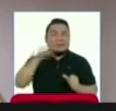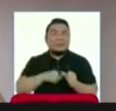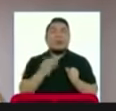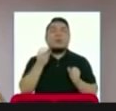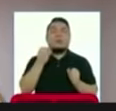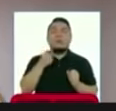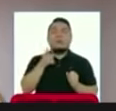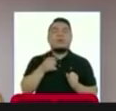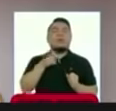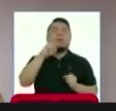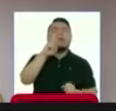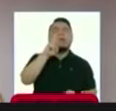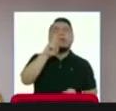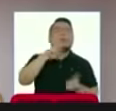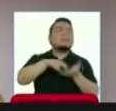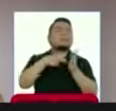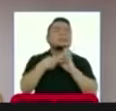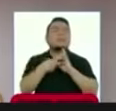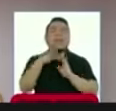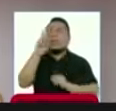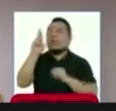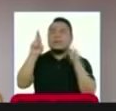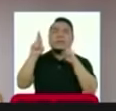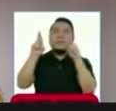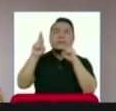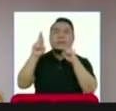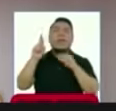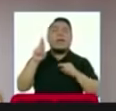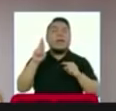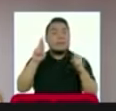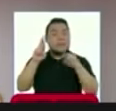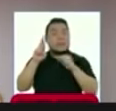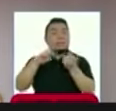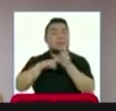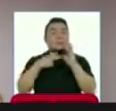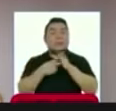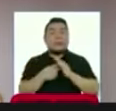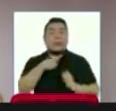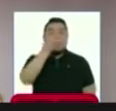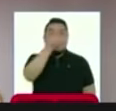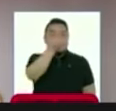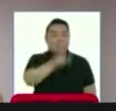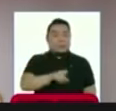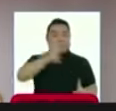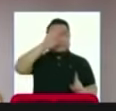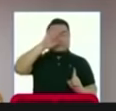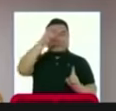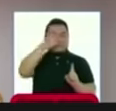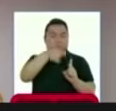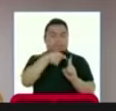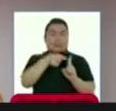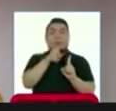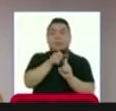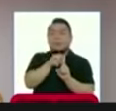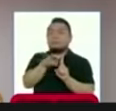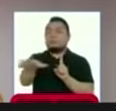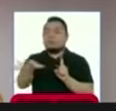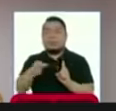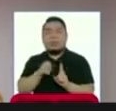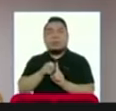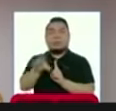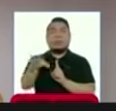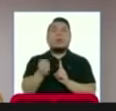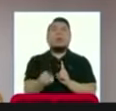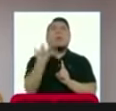del factor R? ¿Qué significa el R? El R significa, en promedio, una persona infectada a cuántos otros contagia. ¿No?